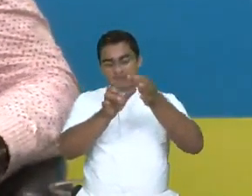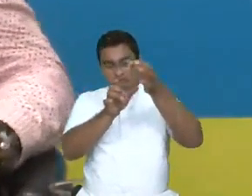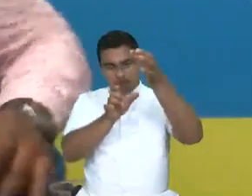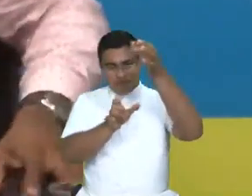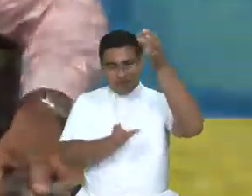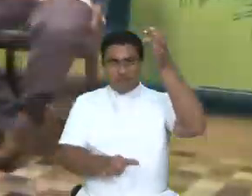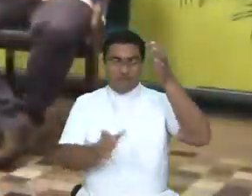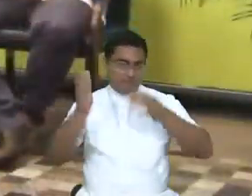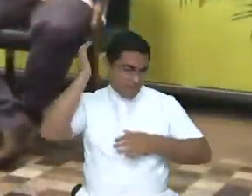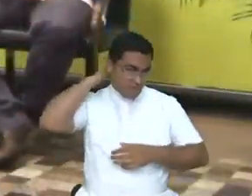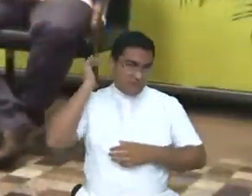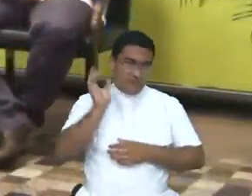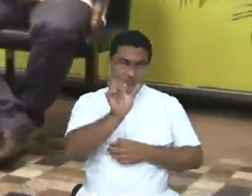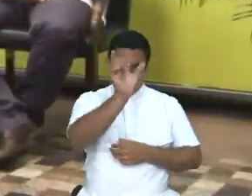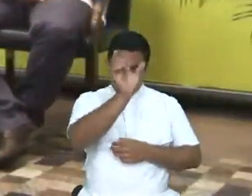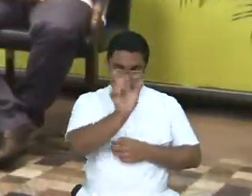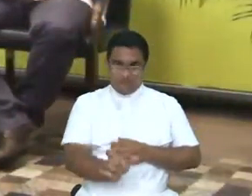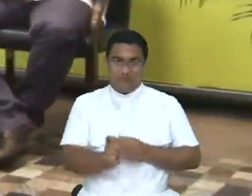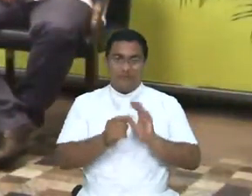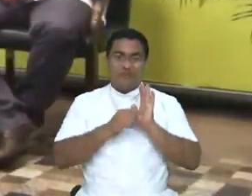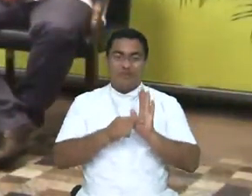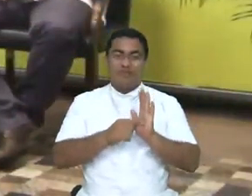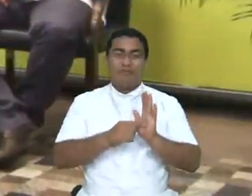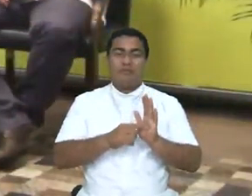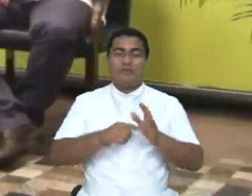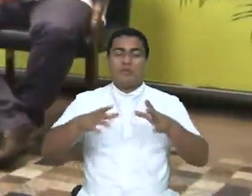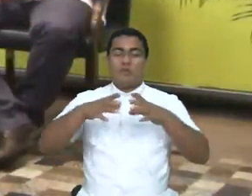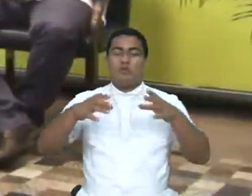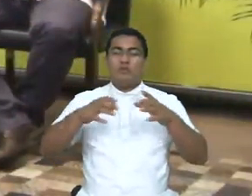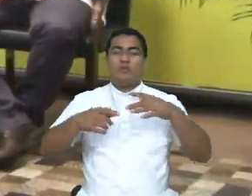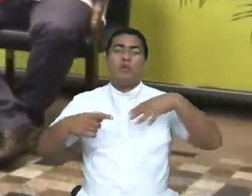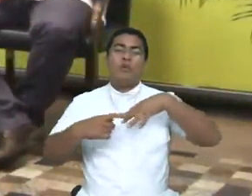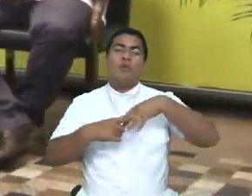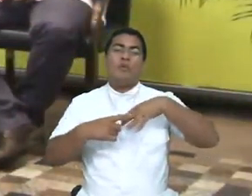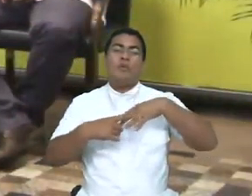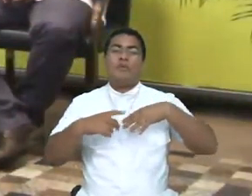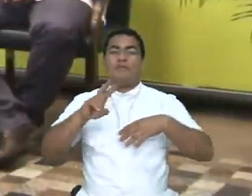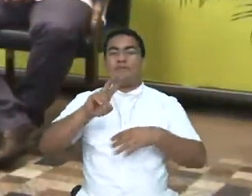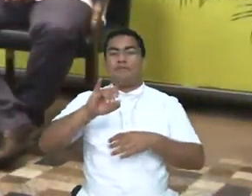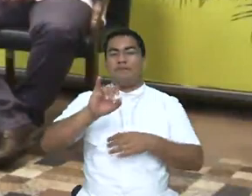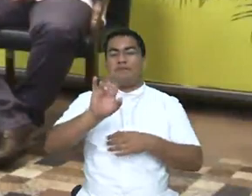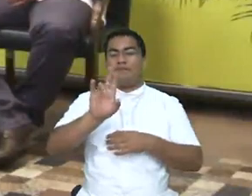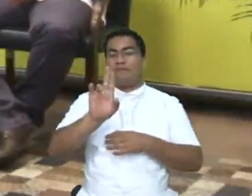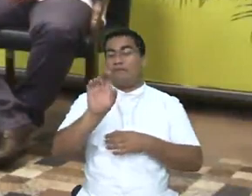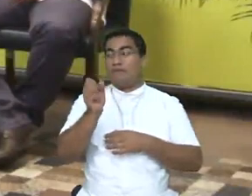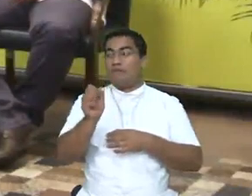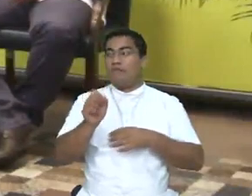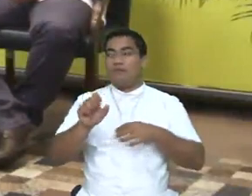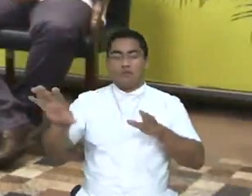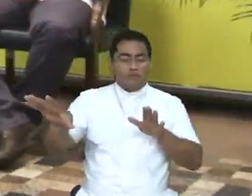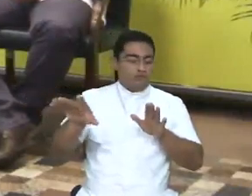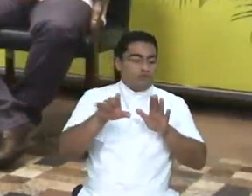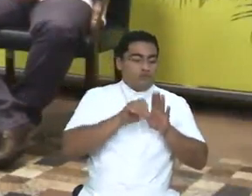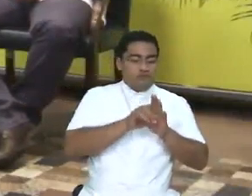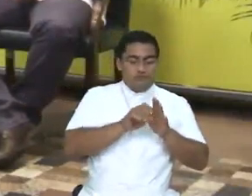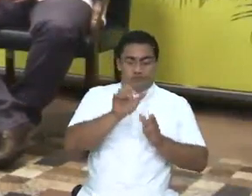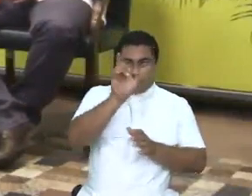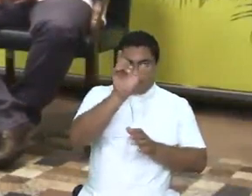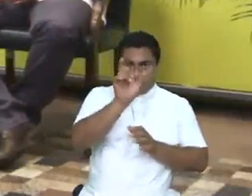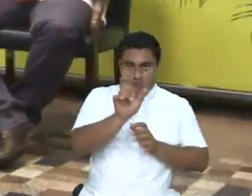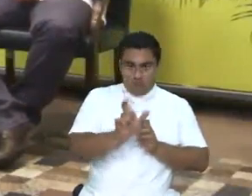de infección cuando algún agente, ya sea bacteria, hongo o un virus, llega a la red